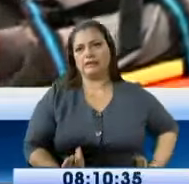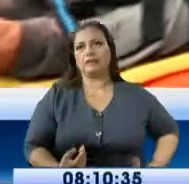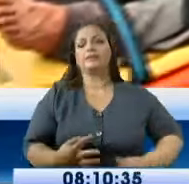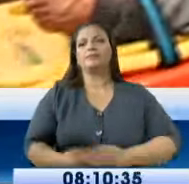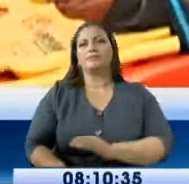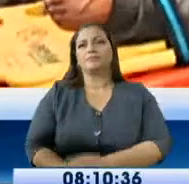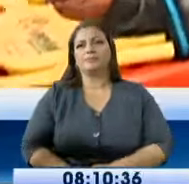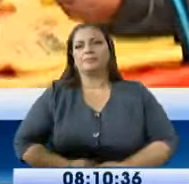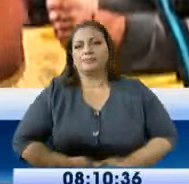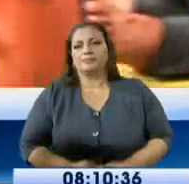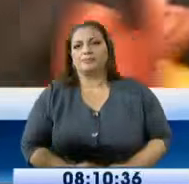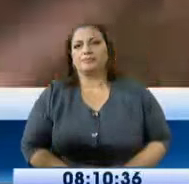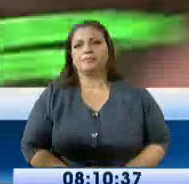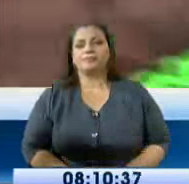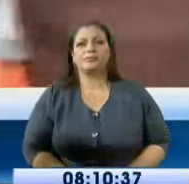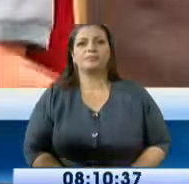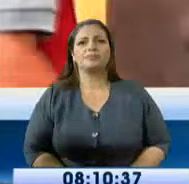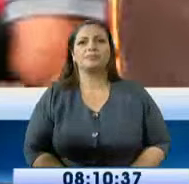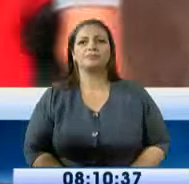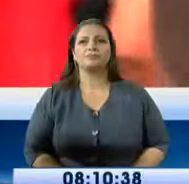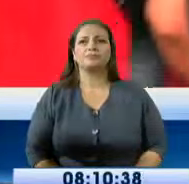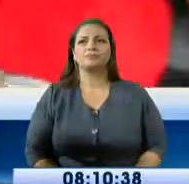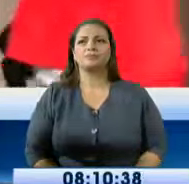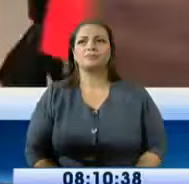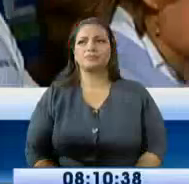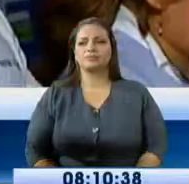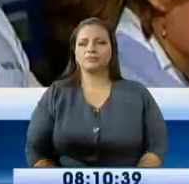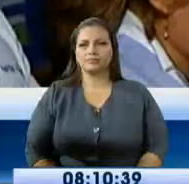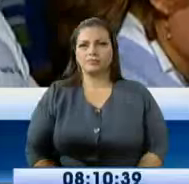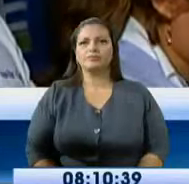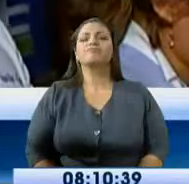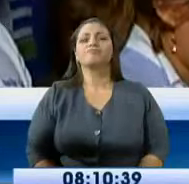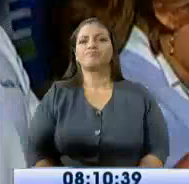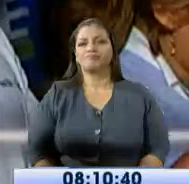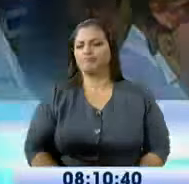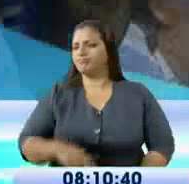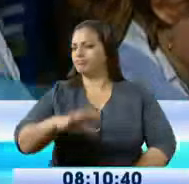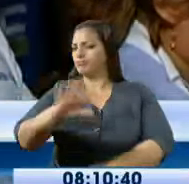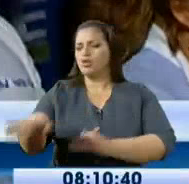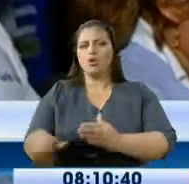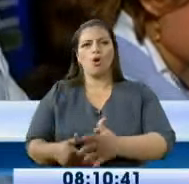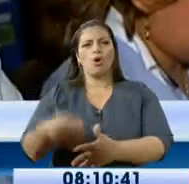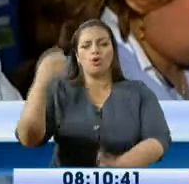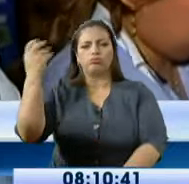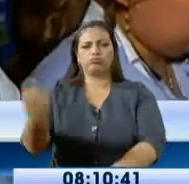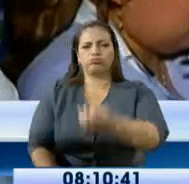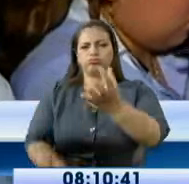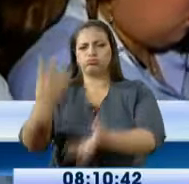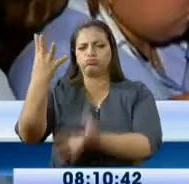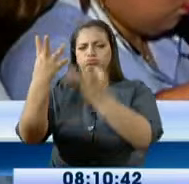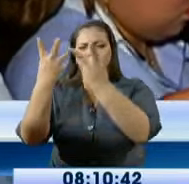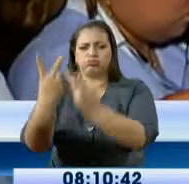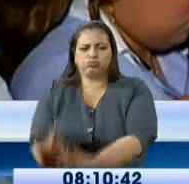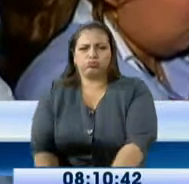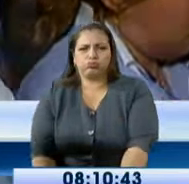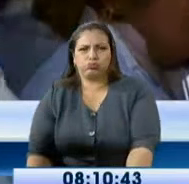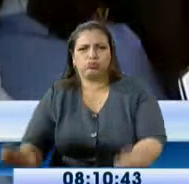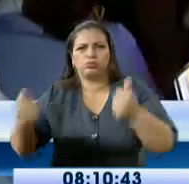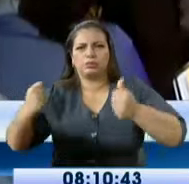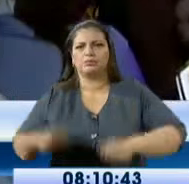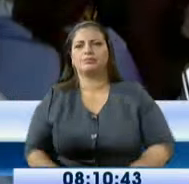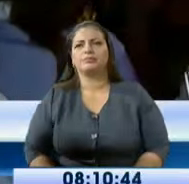mixta, piso de madera, muchas cosas en su interior, y todo fue consumido por la rapidez del fuego y sobre todo lo pequeño del sitio.